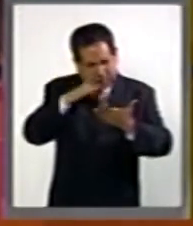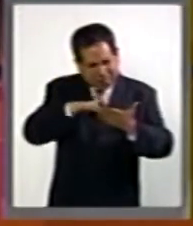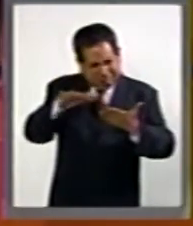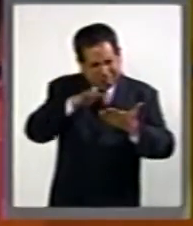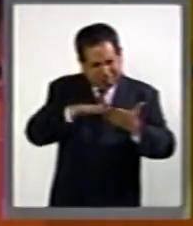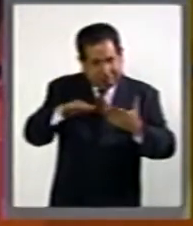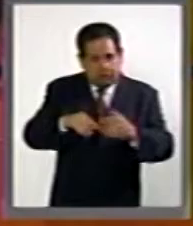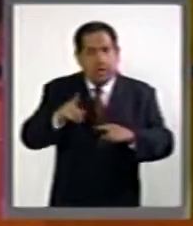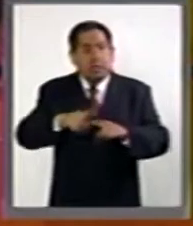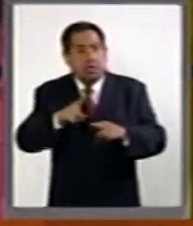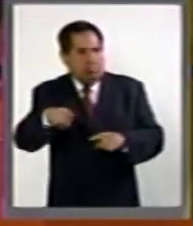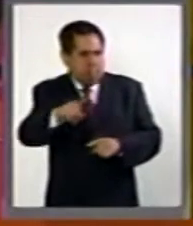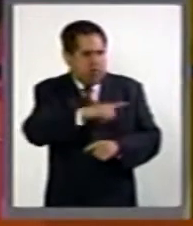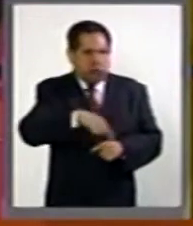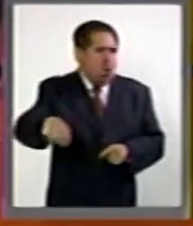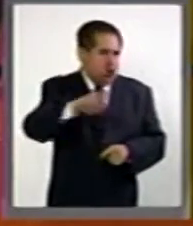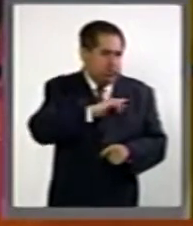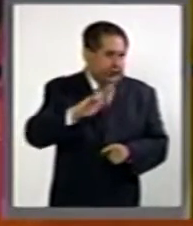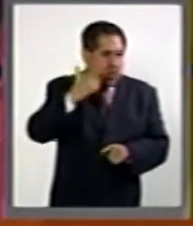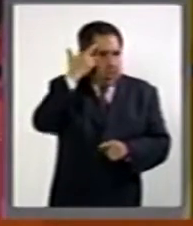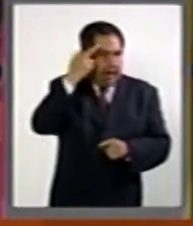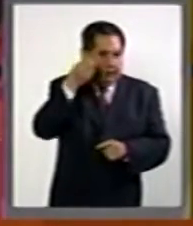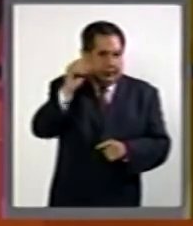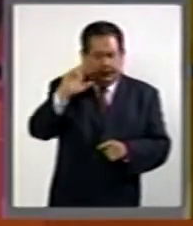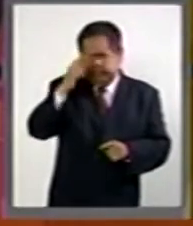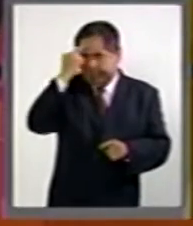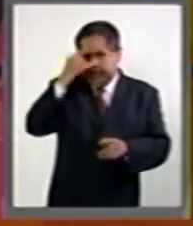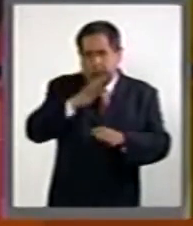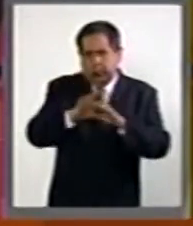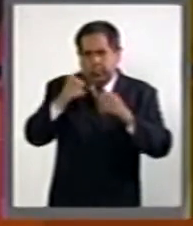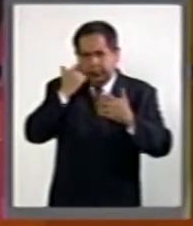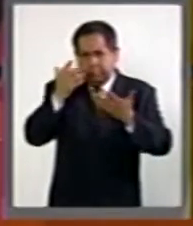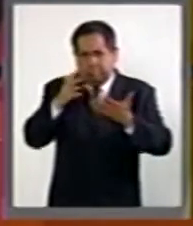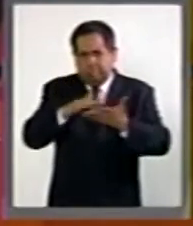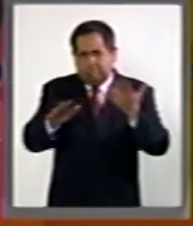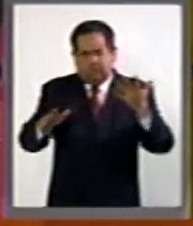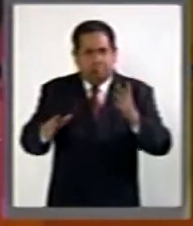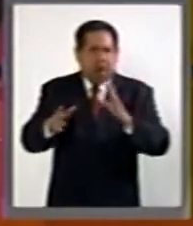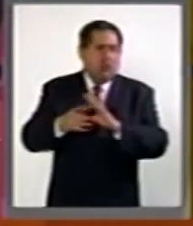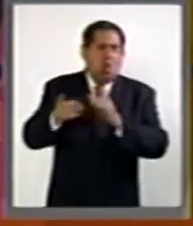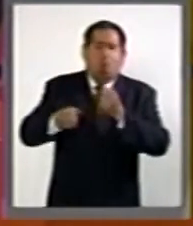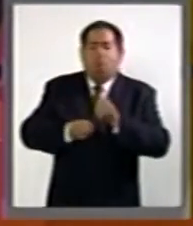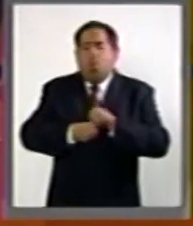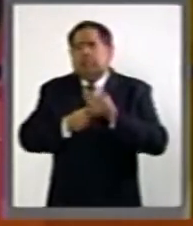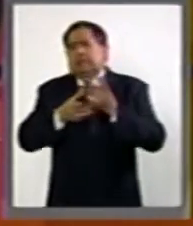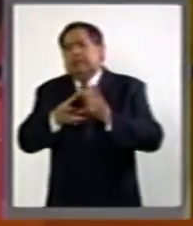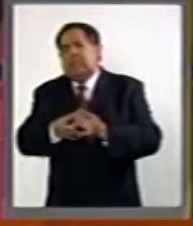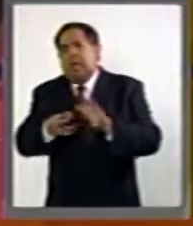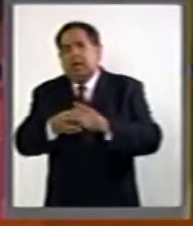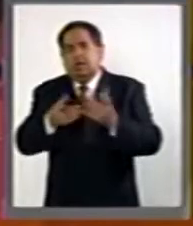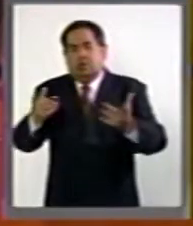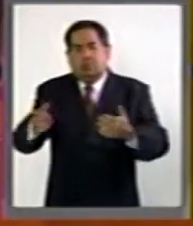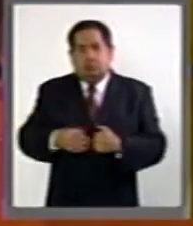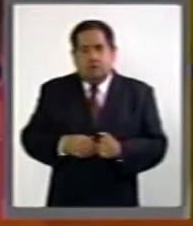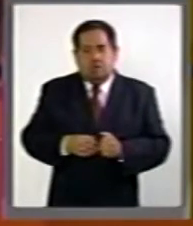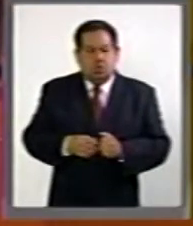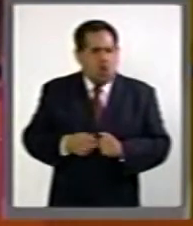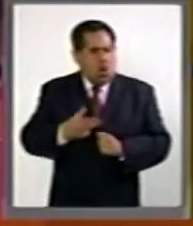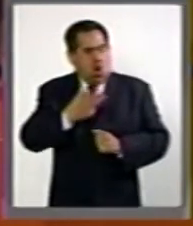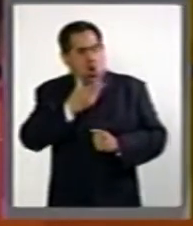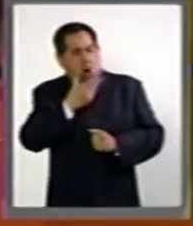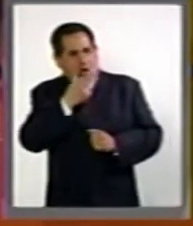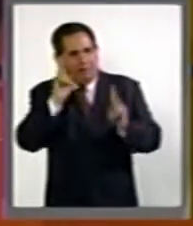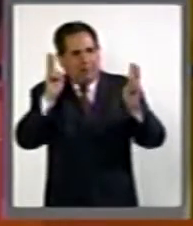¿Quiénes de los que están aquí no recuerdan cualquiera o una de sus poesías más famosas, la de los hombres